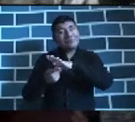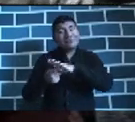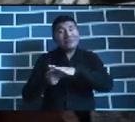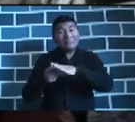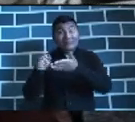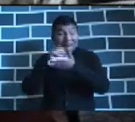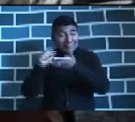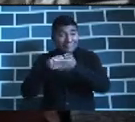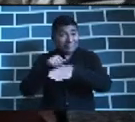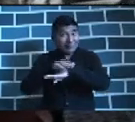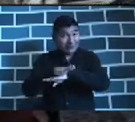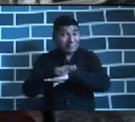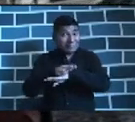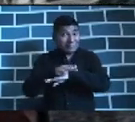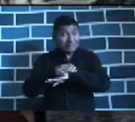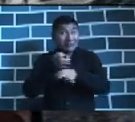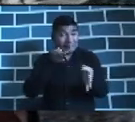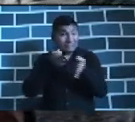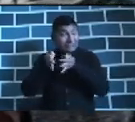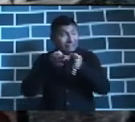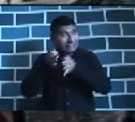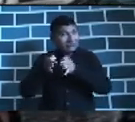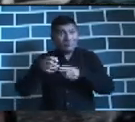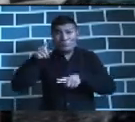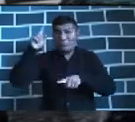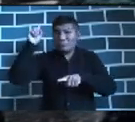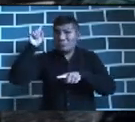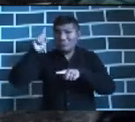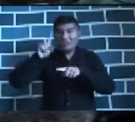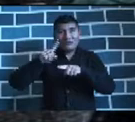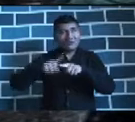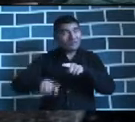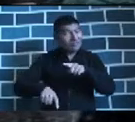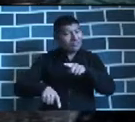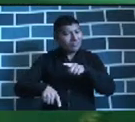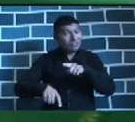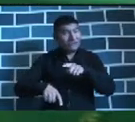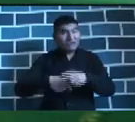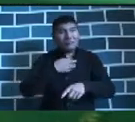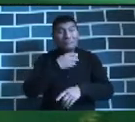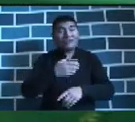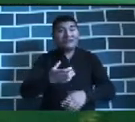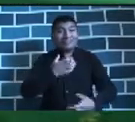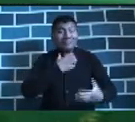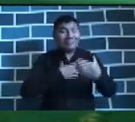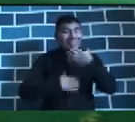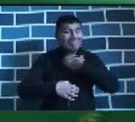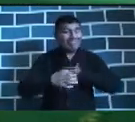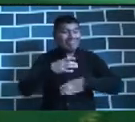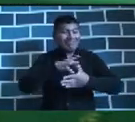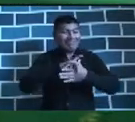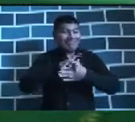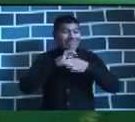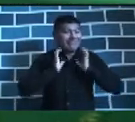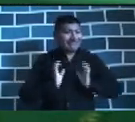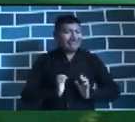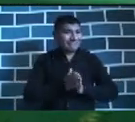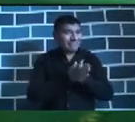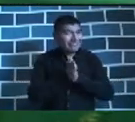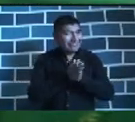que hemos escuchado hoy no podemos someternos a los deseos de la carne